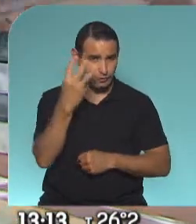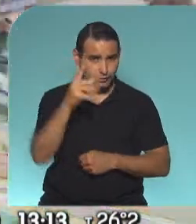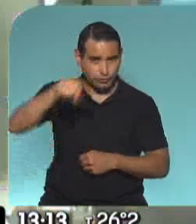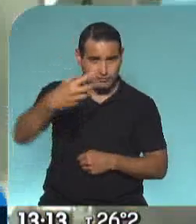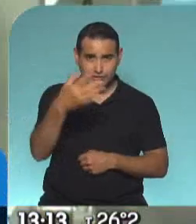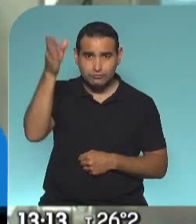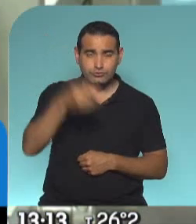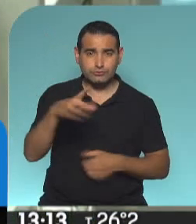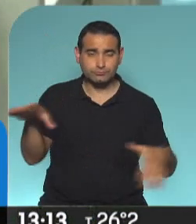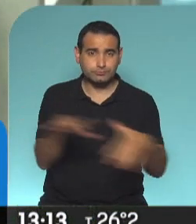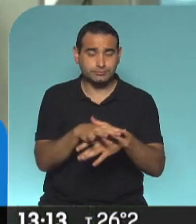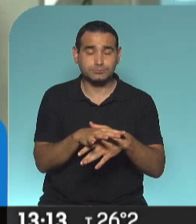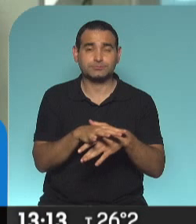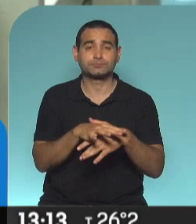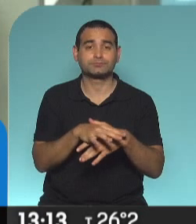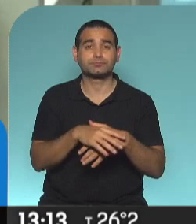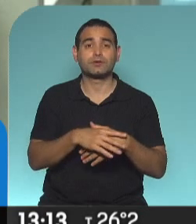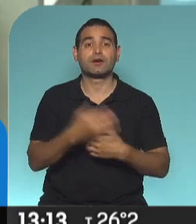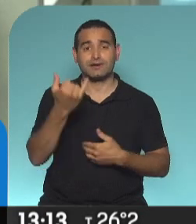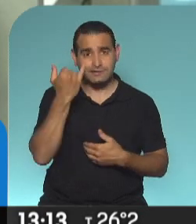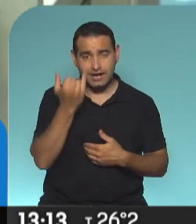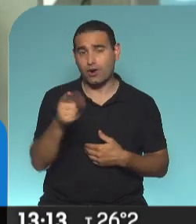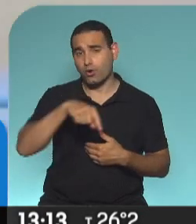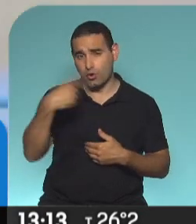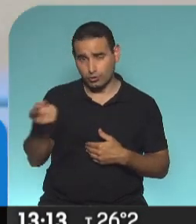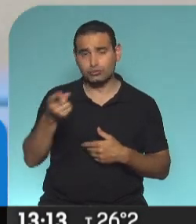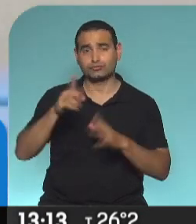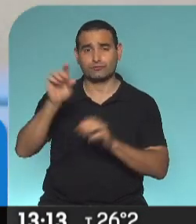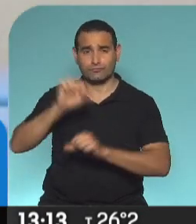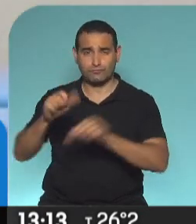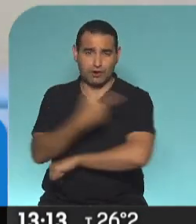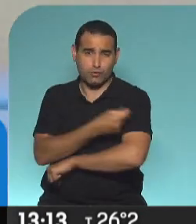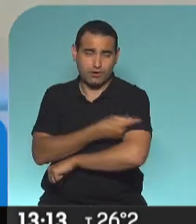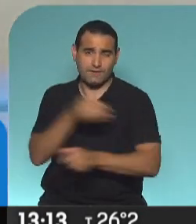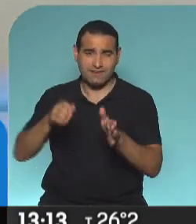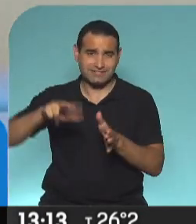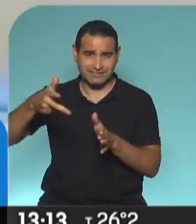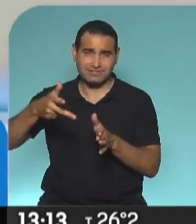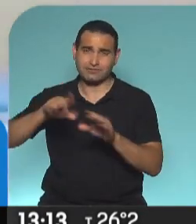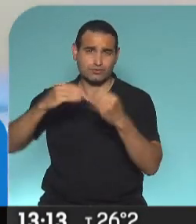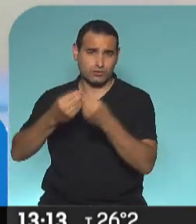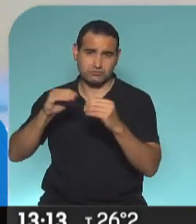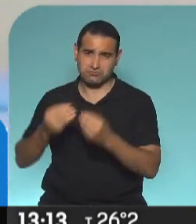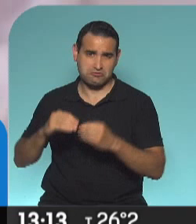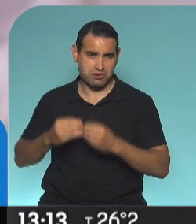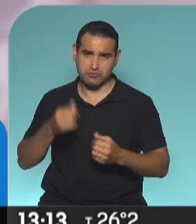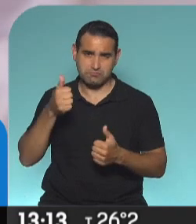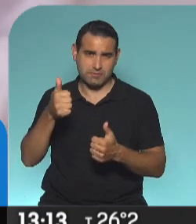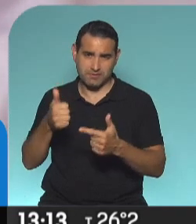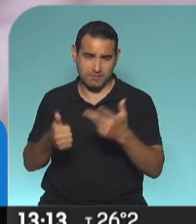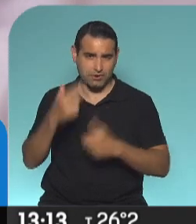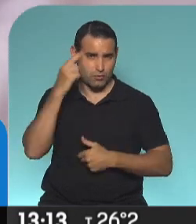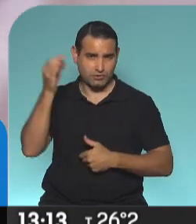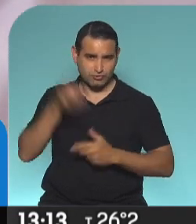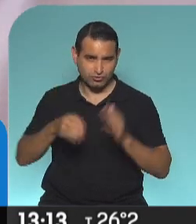5 por ciento y de esta manera se suma justamente a las vacunas en fase 3 con resultados más allá del 90 por ciento